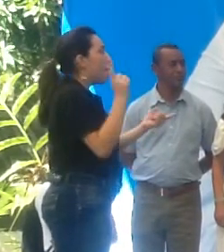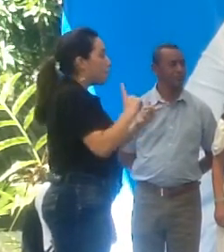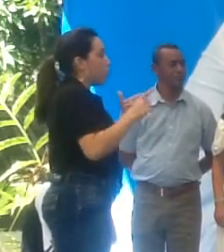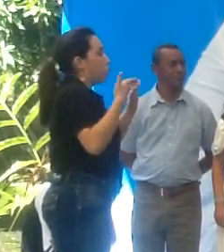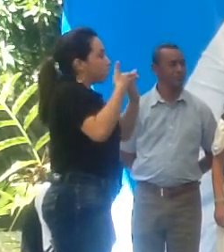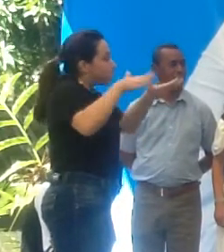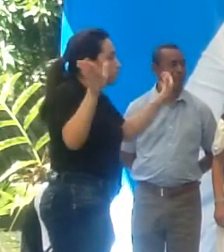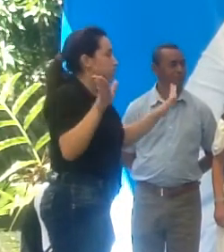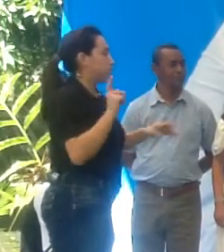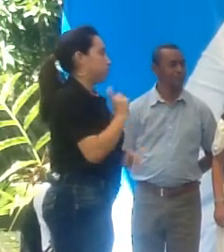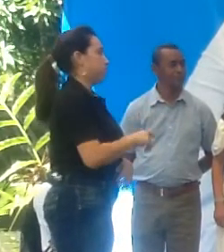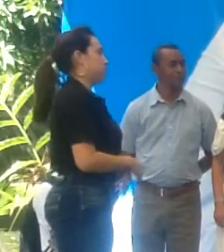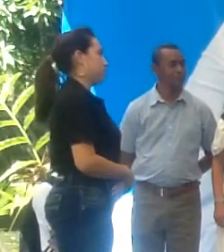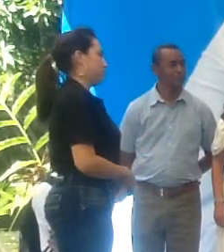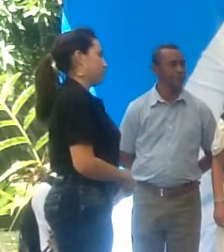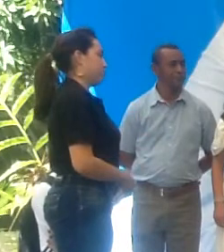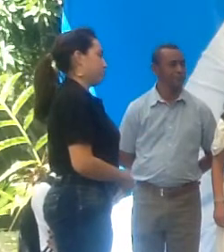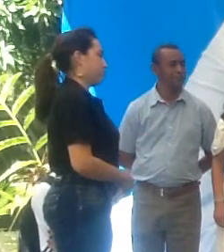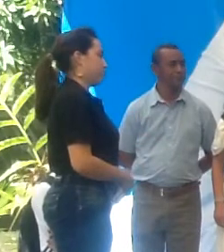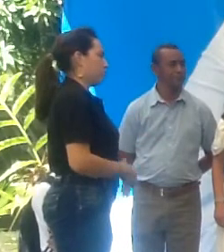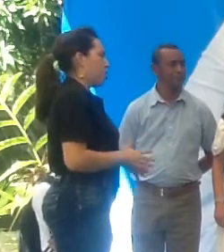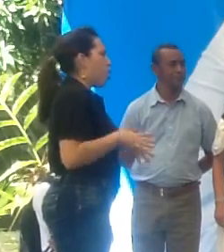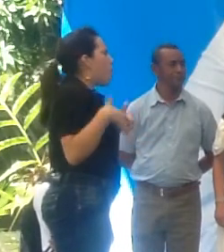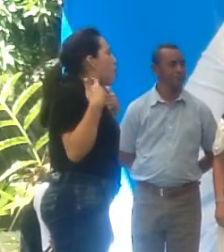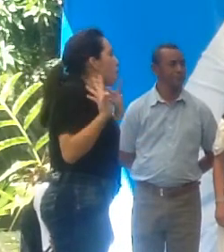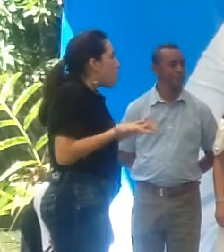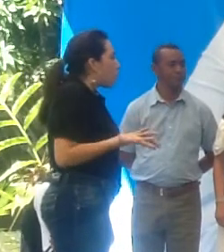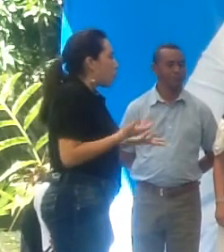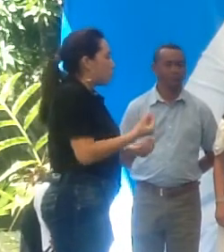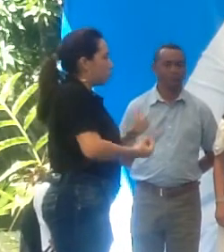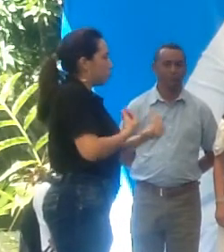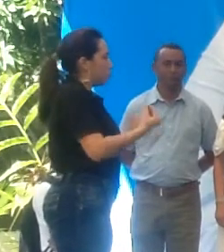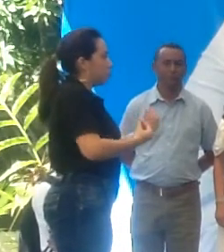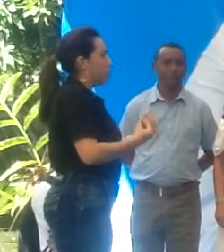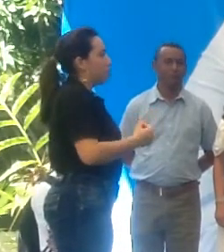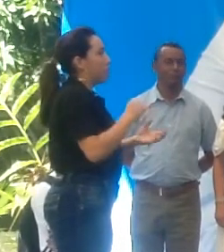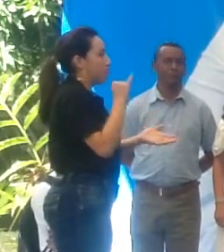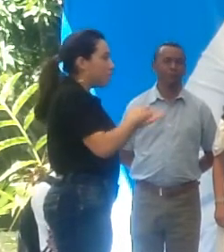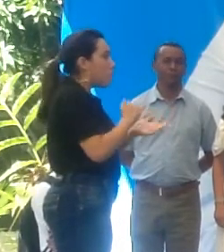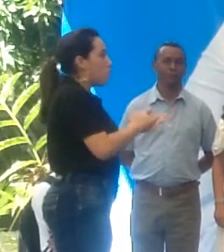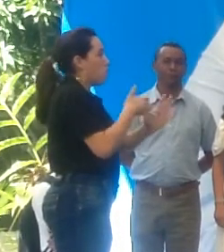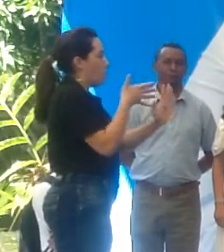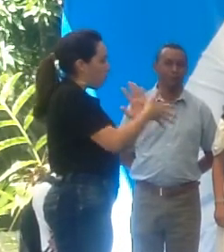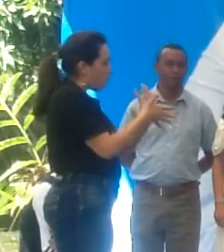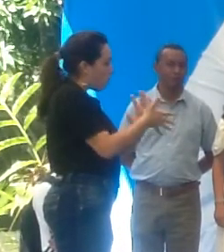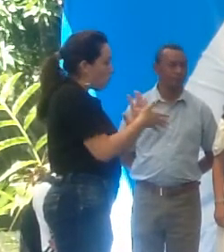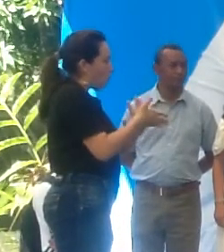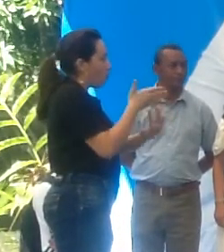las puertas. ¿De qué manera? Como lo venía diciendo, mejorando